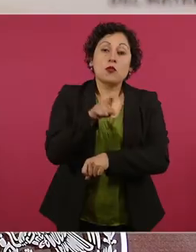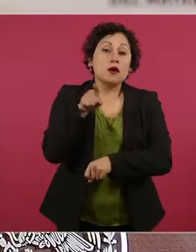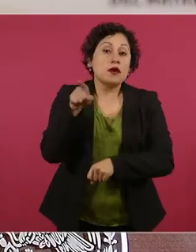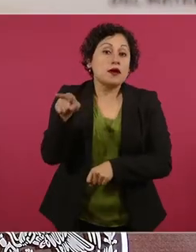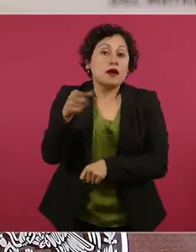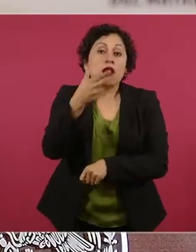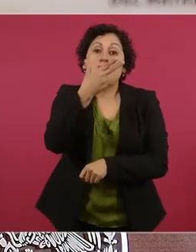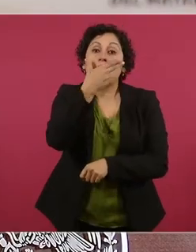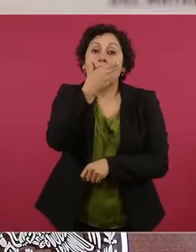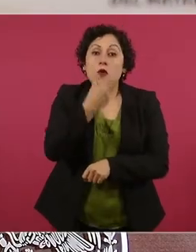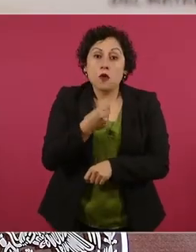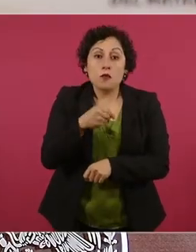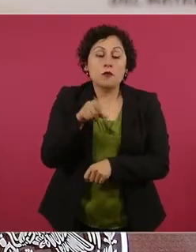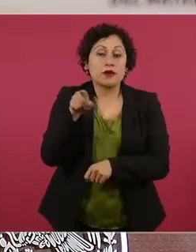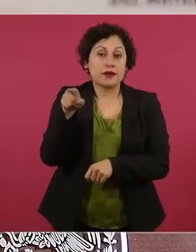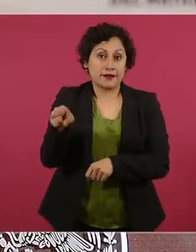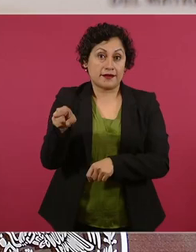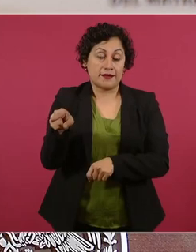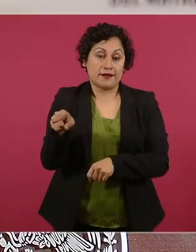se adelantó